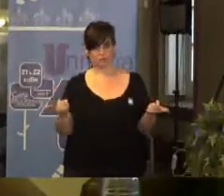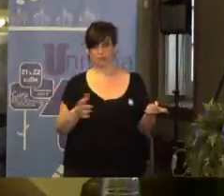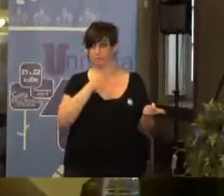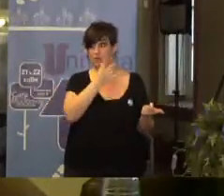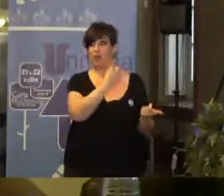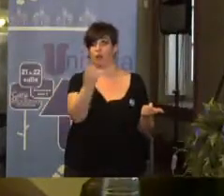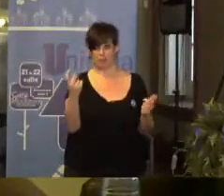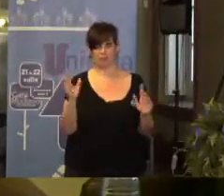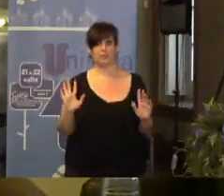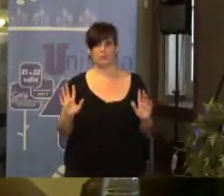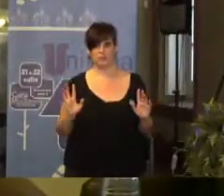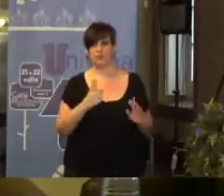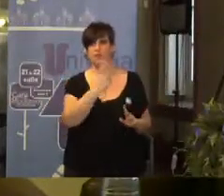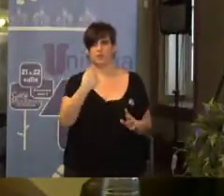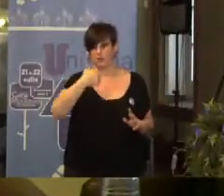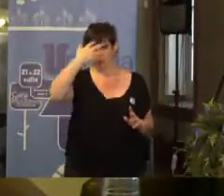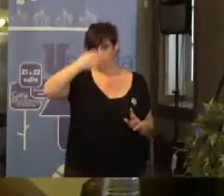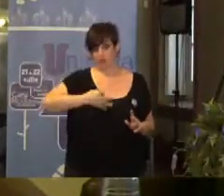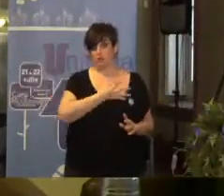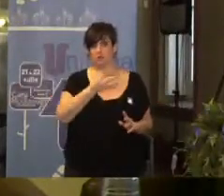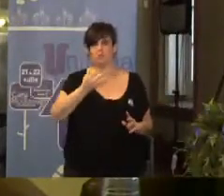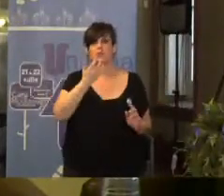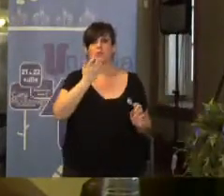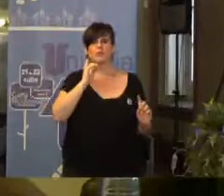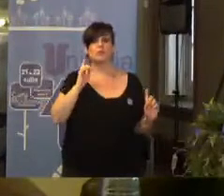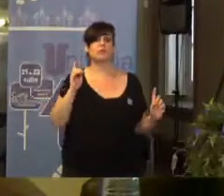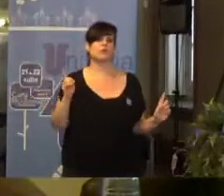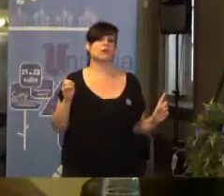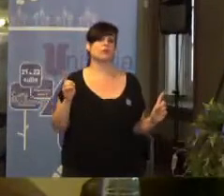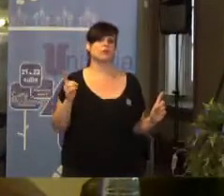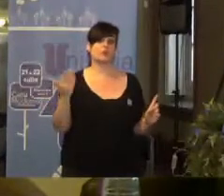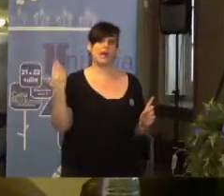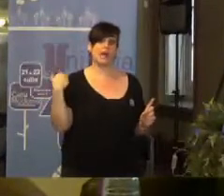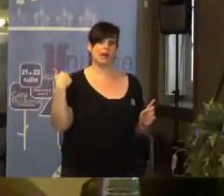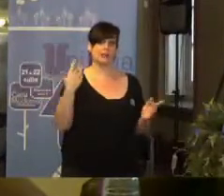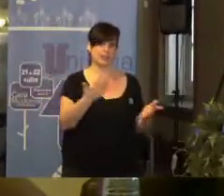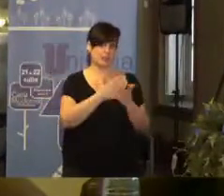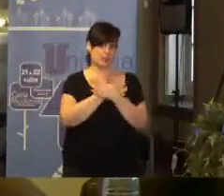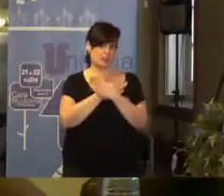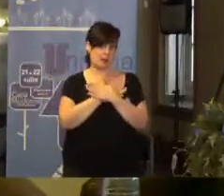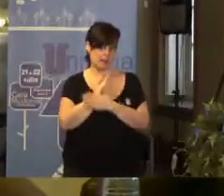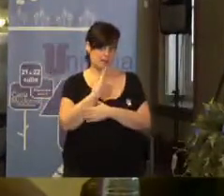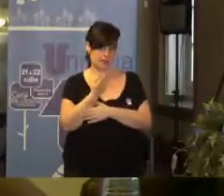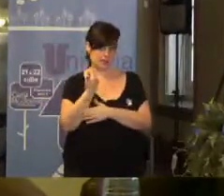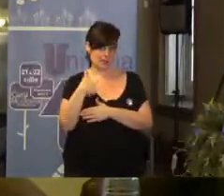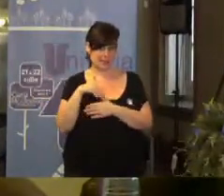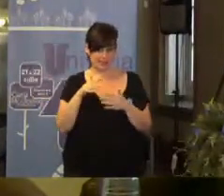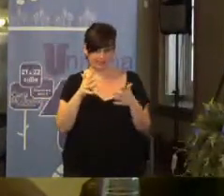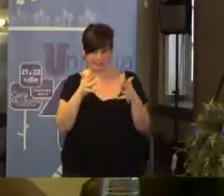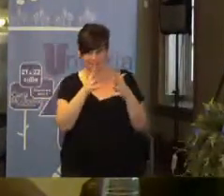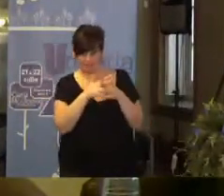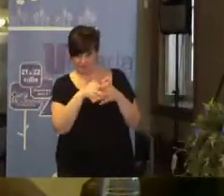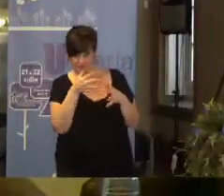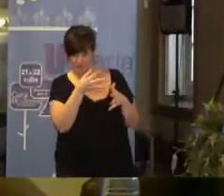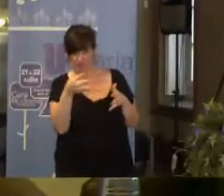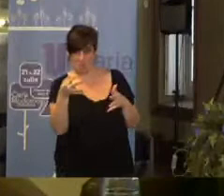moita falta e que se non fora que, como antes decía tamén María Xosé Porteiro, as estructuras e as